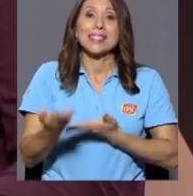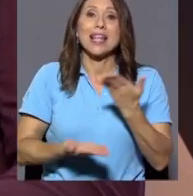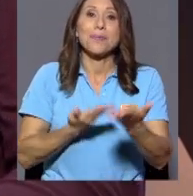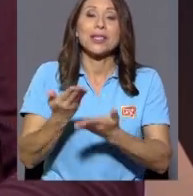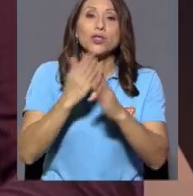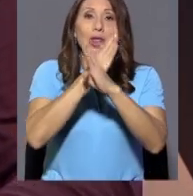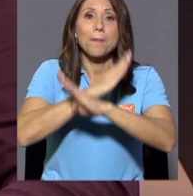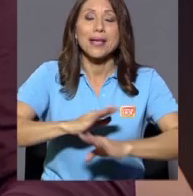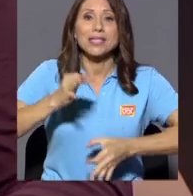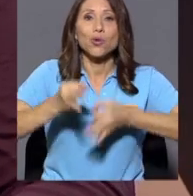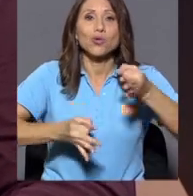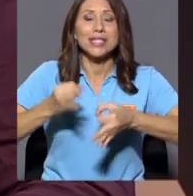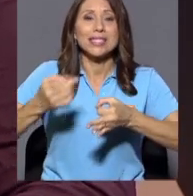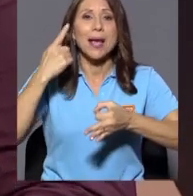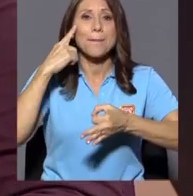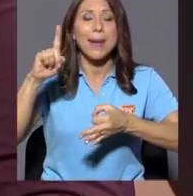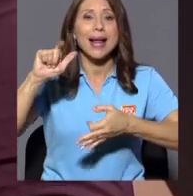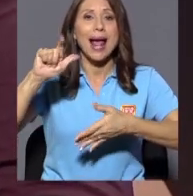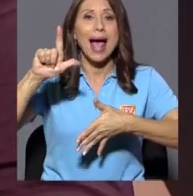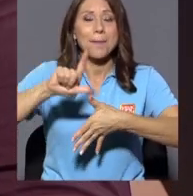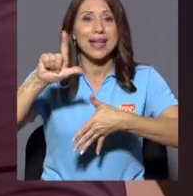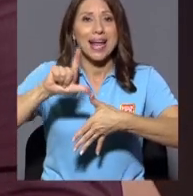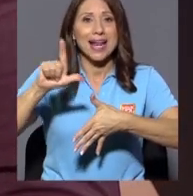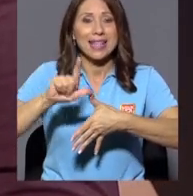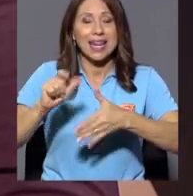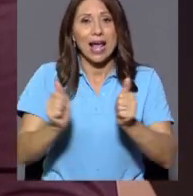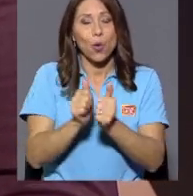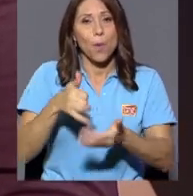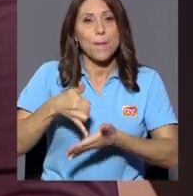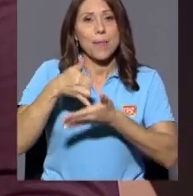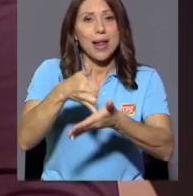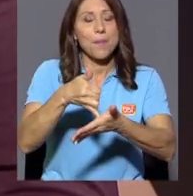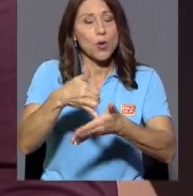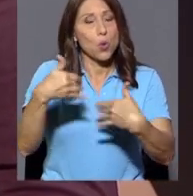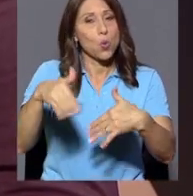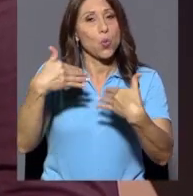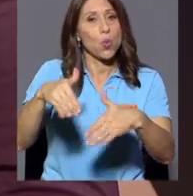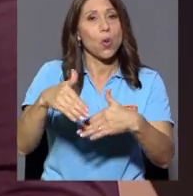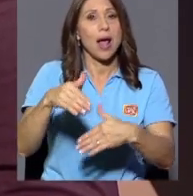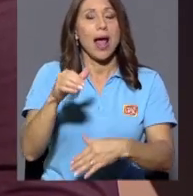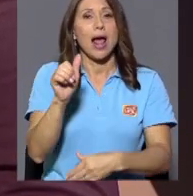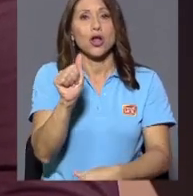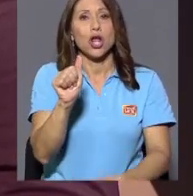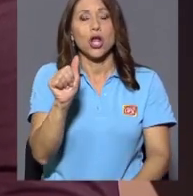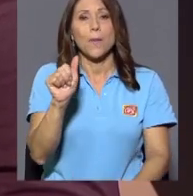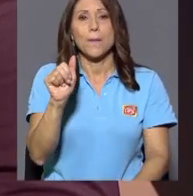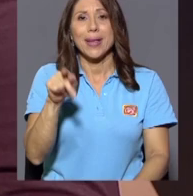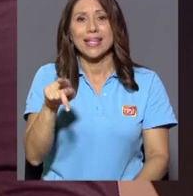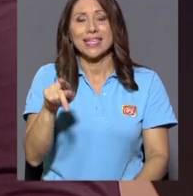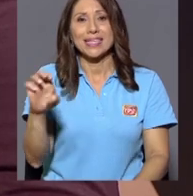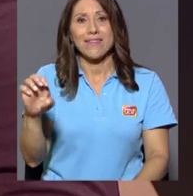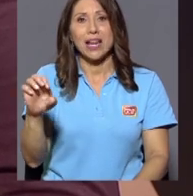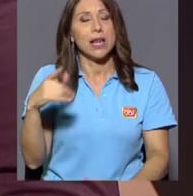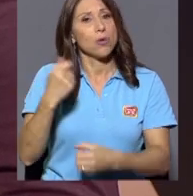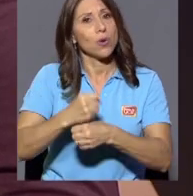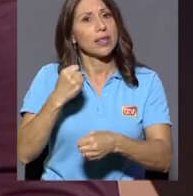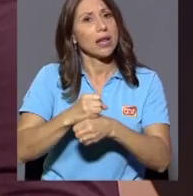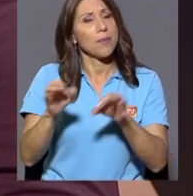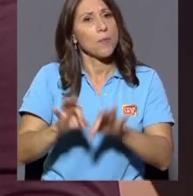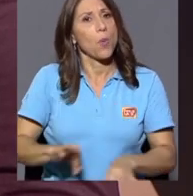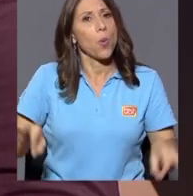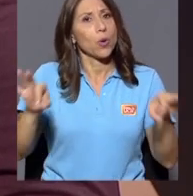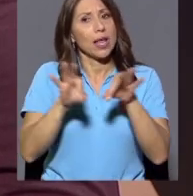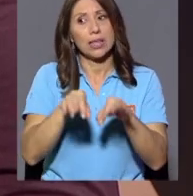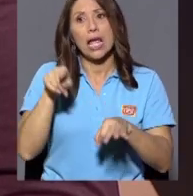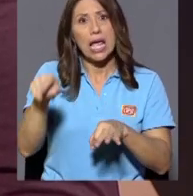y justicia para américa latina con allá nuestro premio nobel adolfo pérez esquivel una tarea importantísima y entonces yo creo que